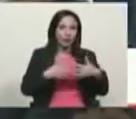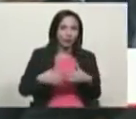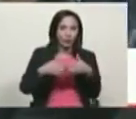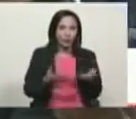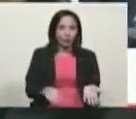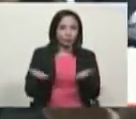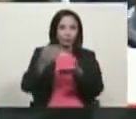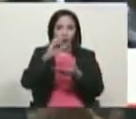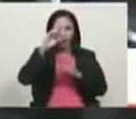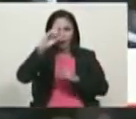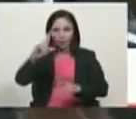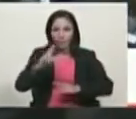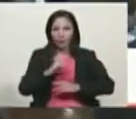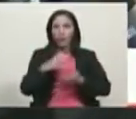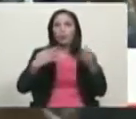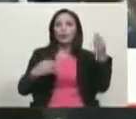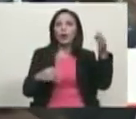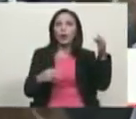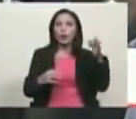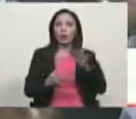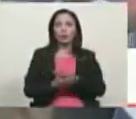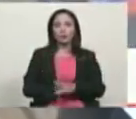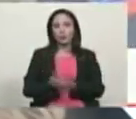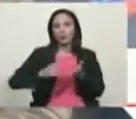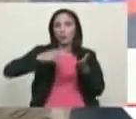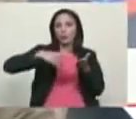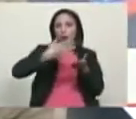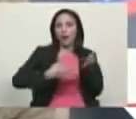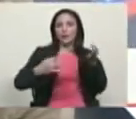exigiendo respeto en una gran jornada